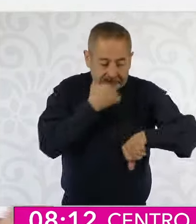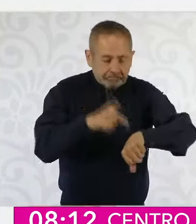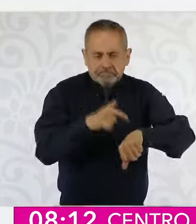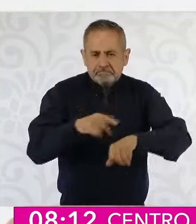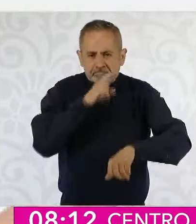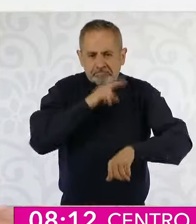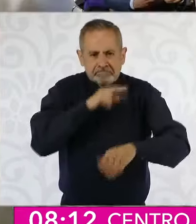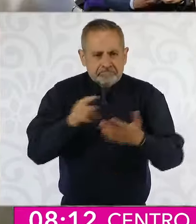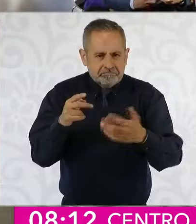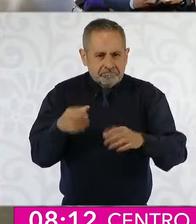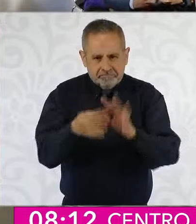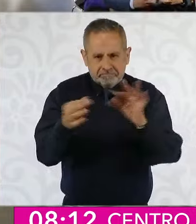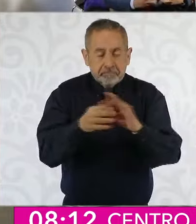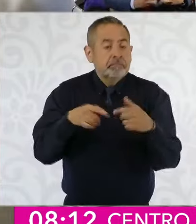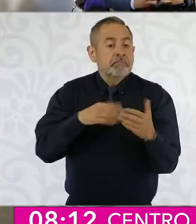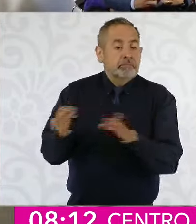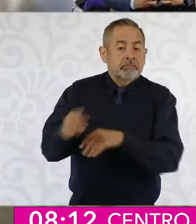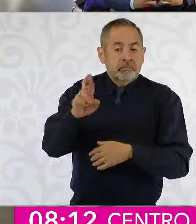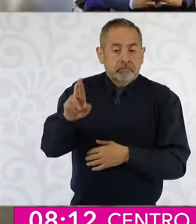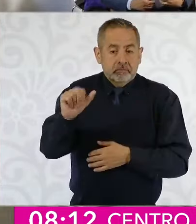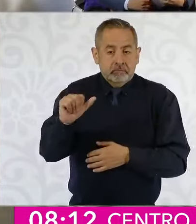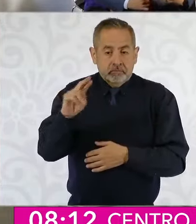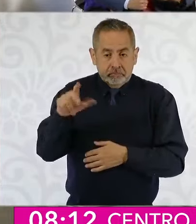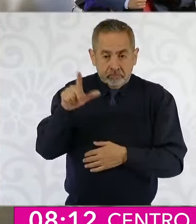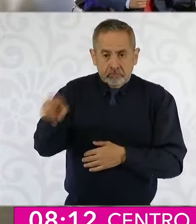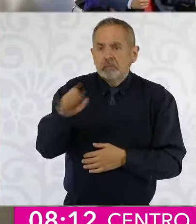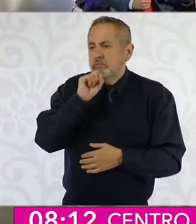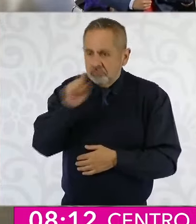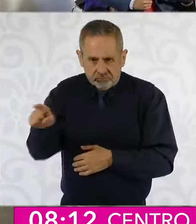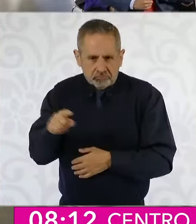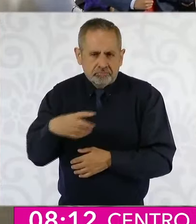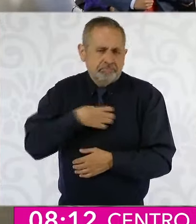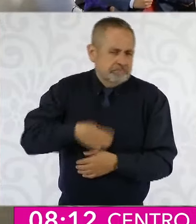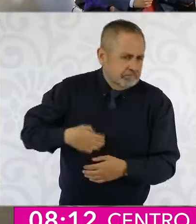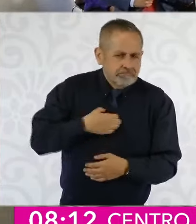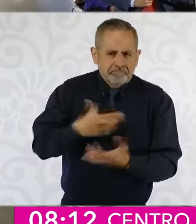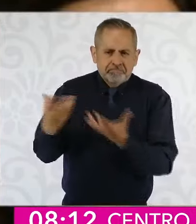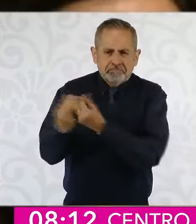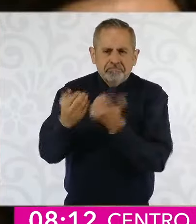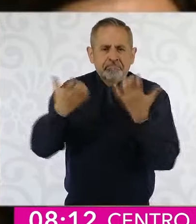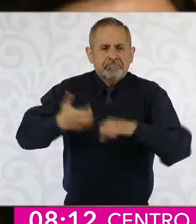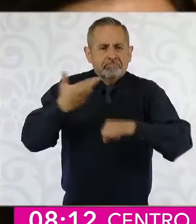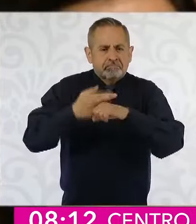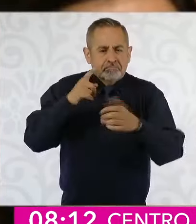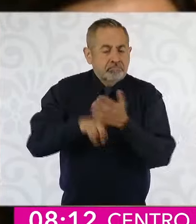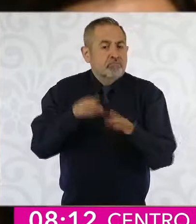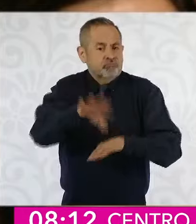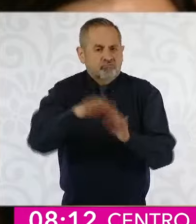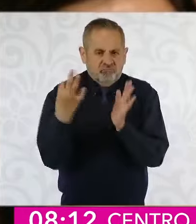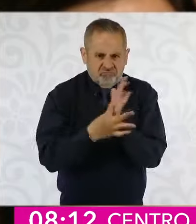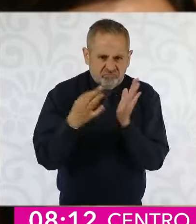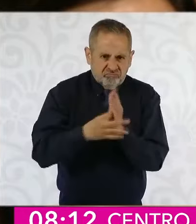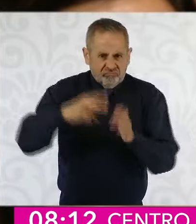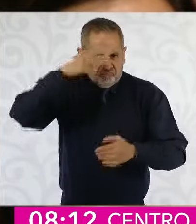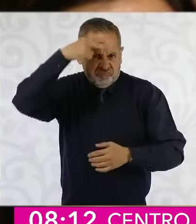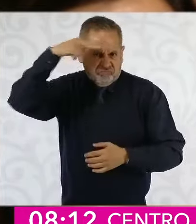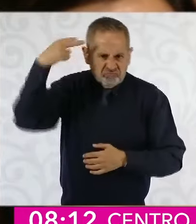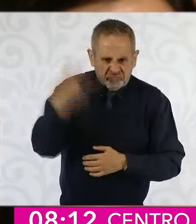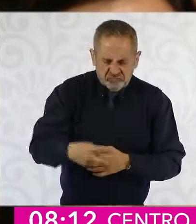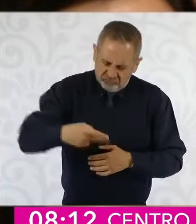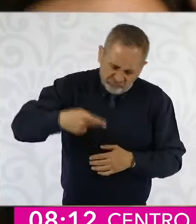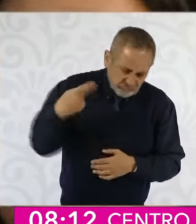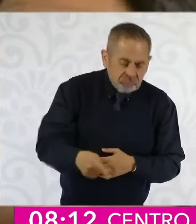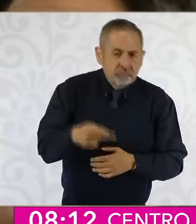rápido. Raúl de Acero. Estamos encantados de tener a una empresa siderúrgica 100% mexicana